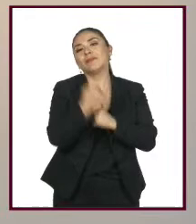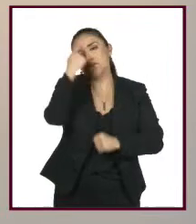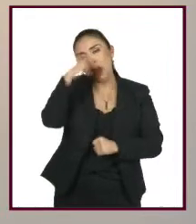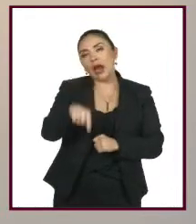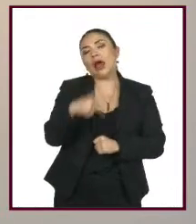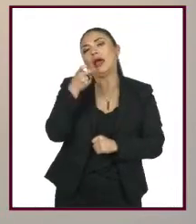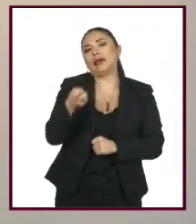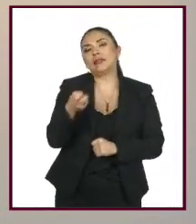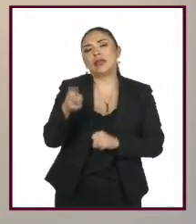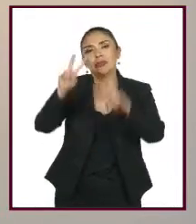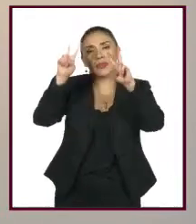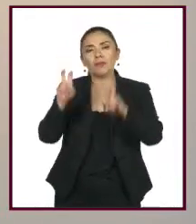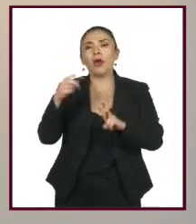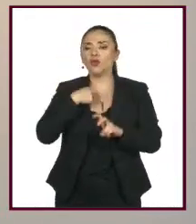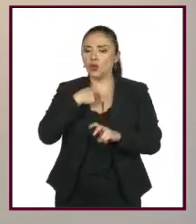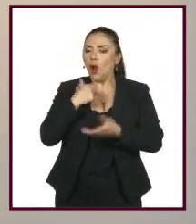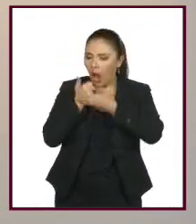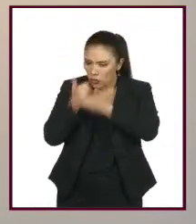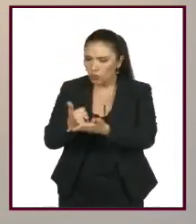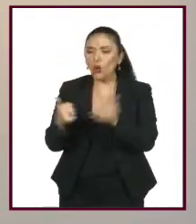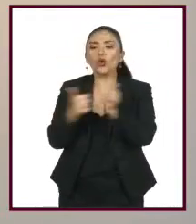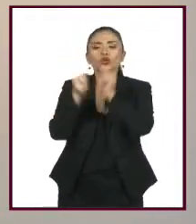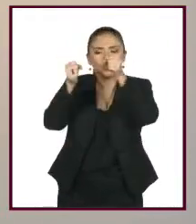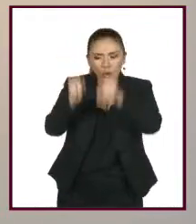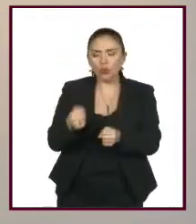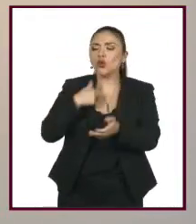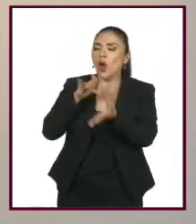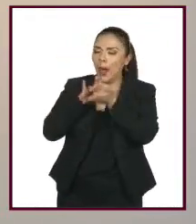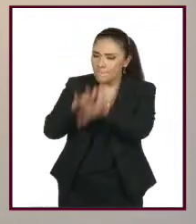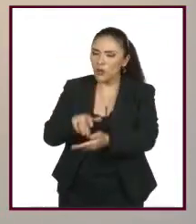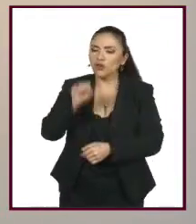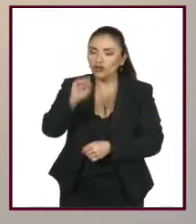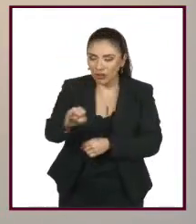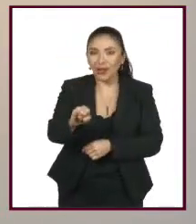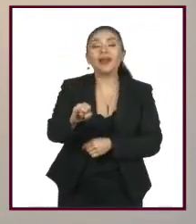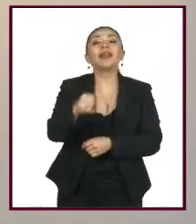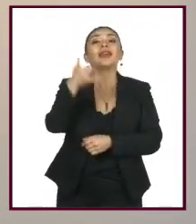sobre que están en un lugar seguro, que se les va a apoyar. Y